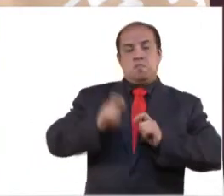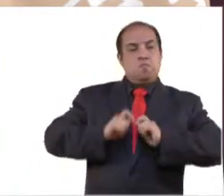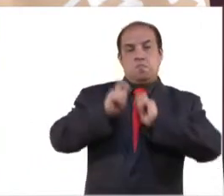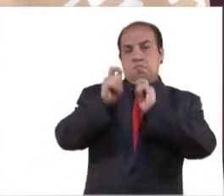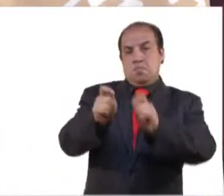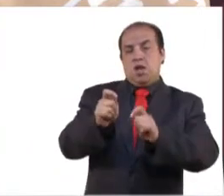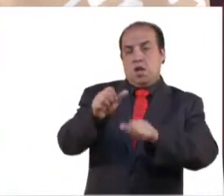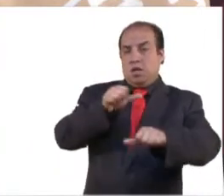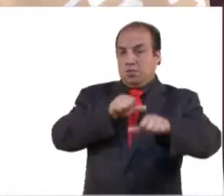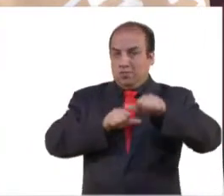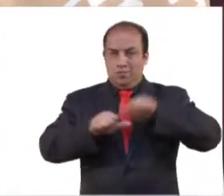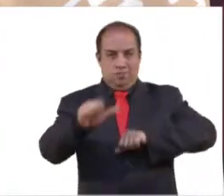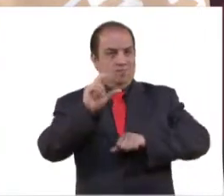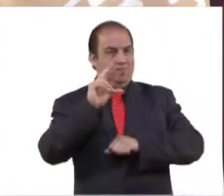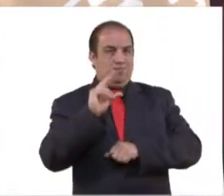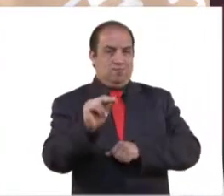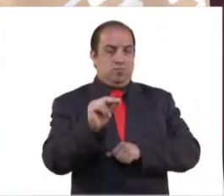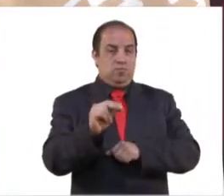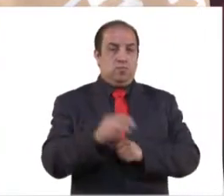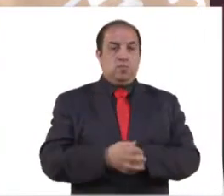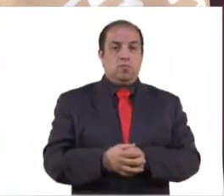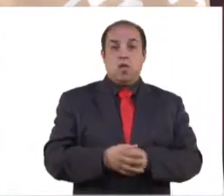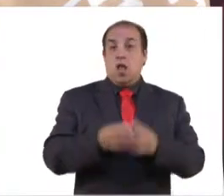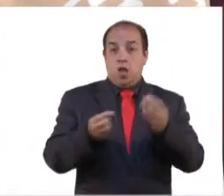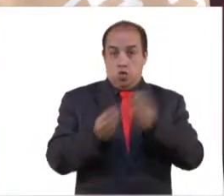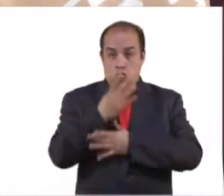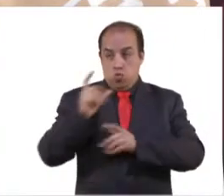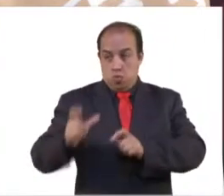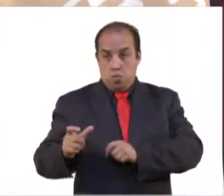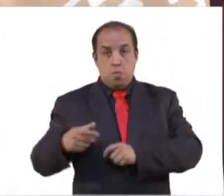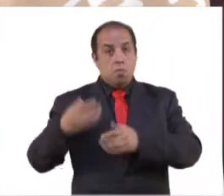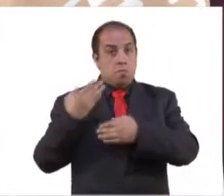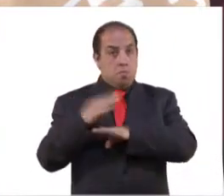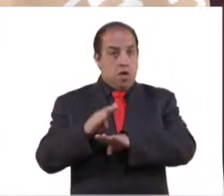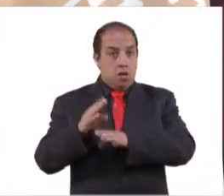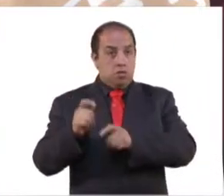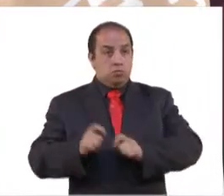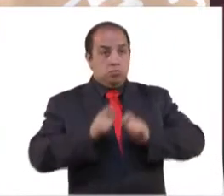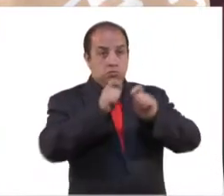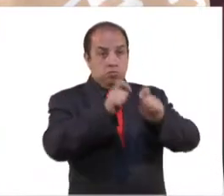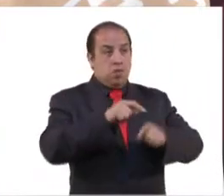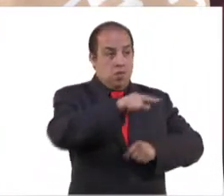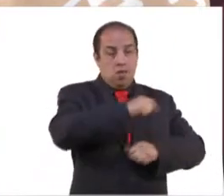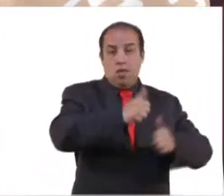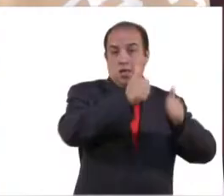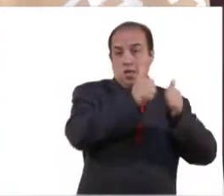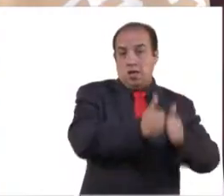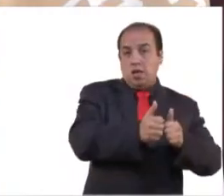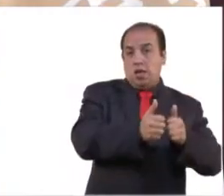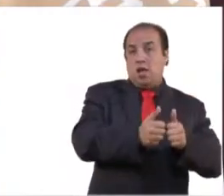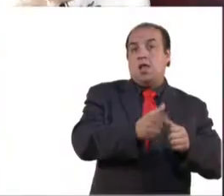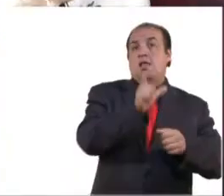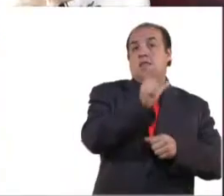en sustitución. No, es una entrega nueva y ellos mantienen su tarjeta. Adelante.